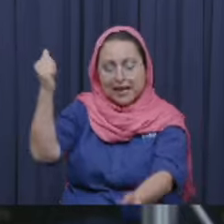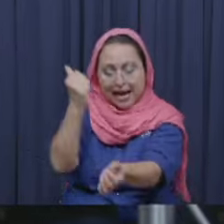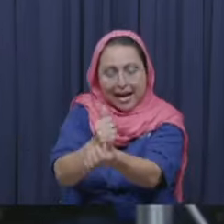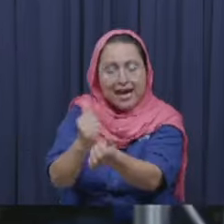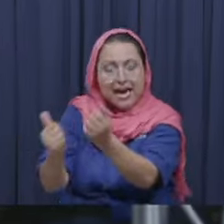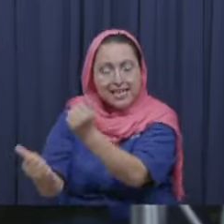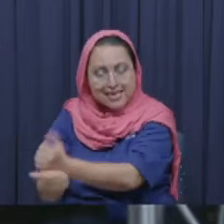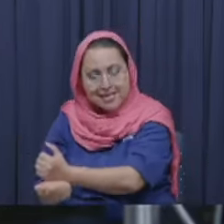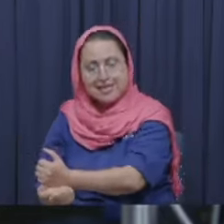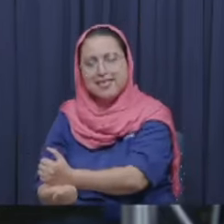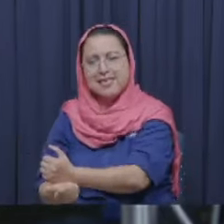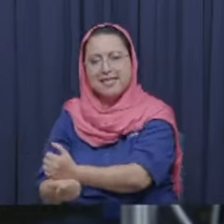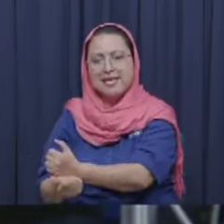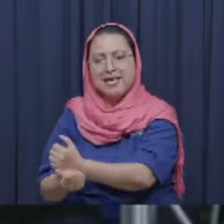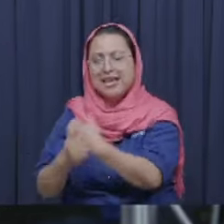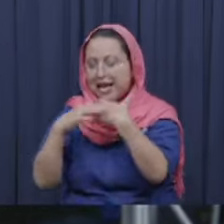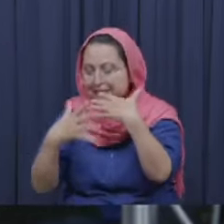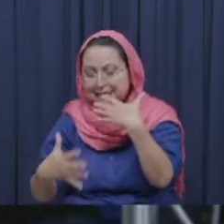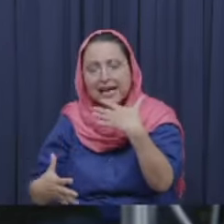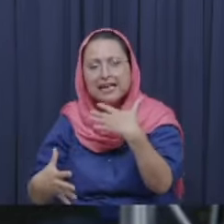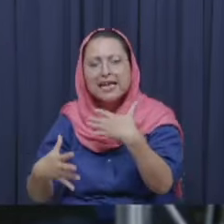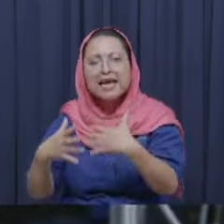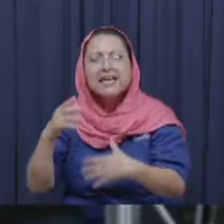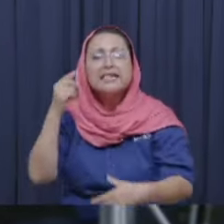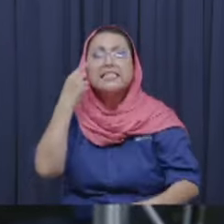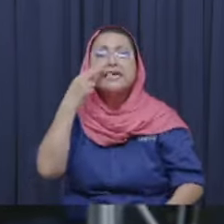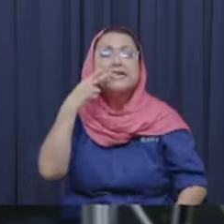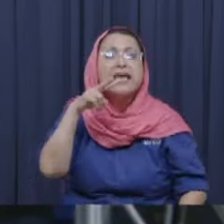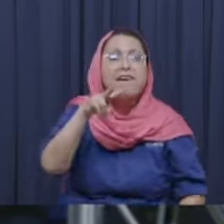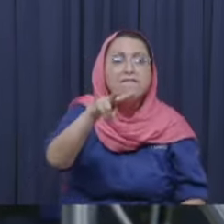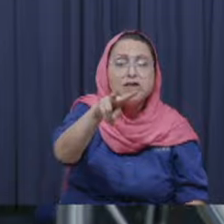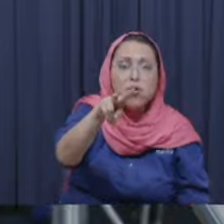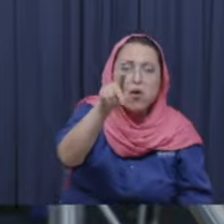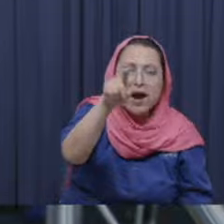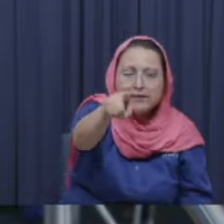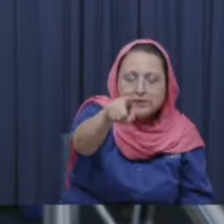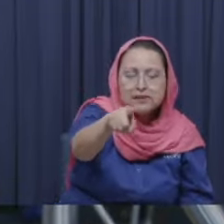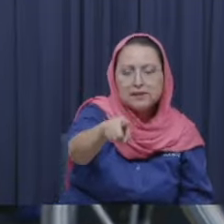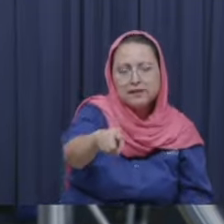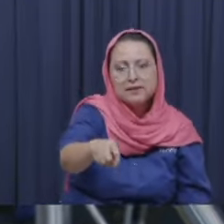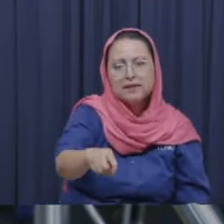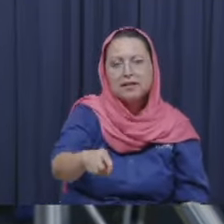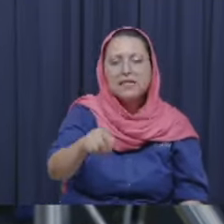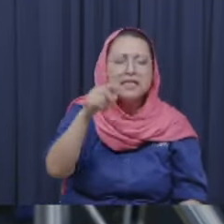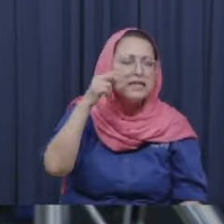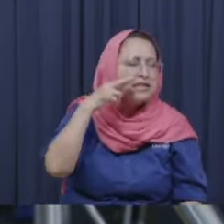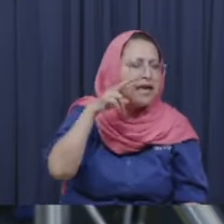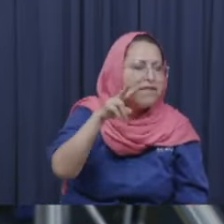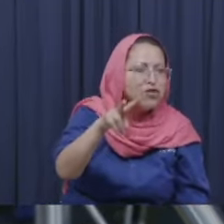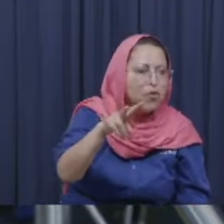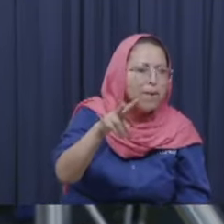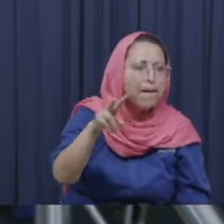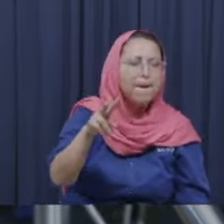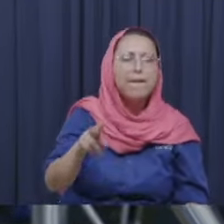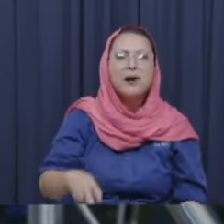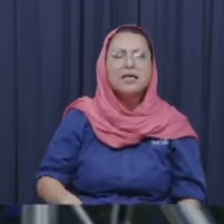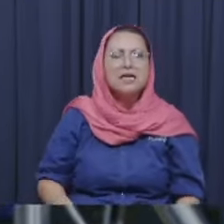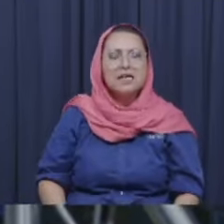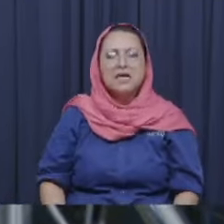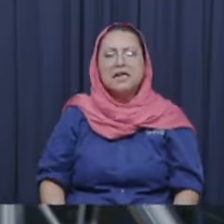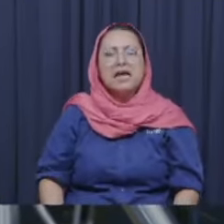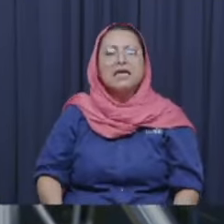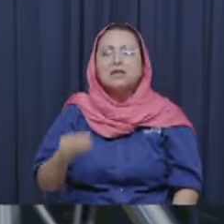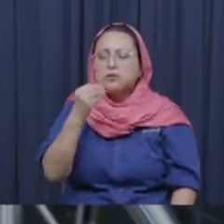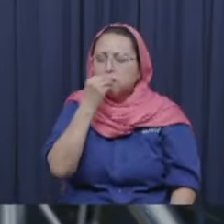rostro. Por eso dice la Biblia que por el gozo que se puso frente a él, soportó la cruz. La cruz la soportó por usted. Comenzó con